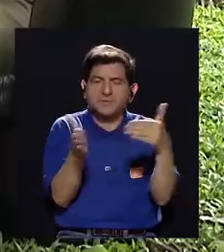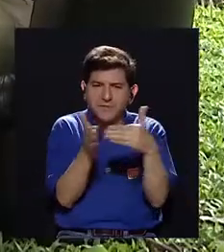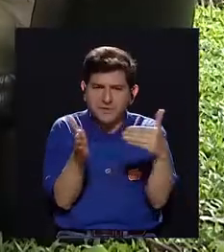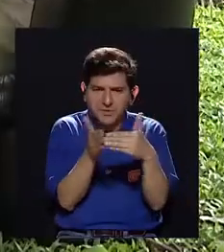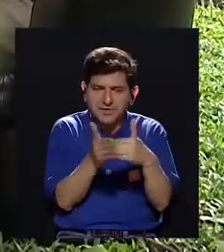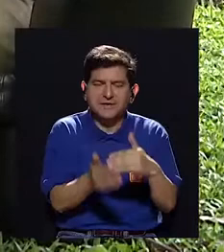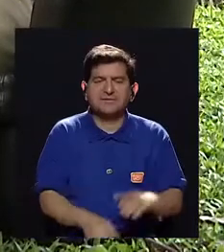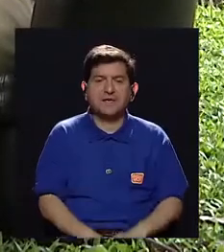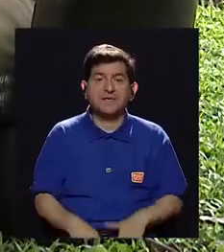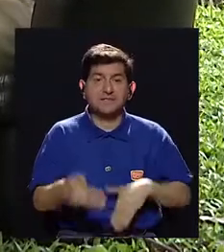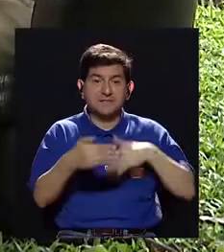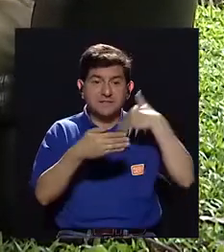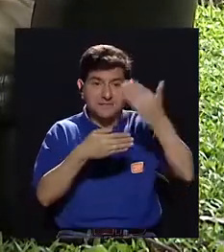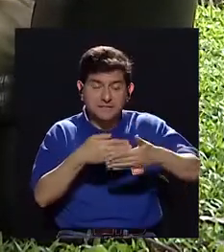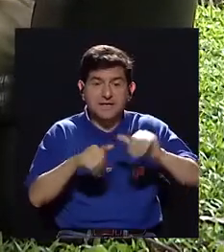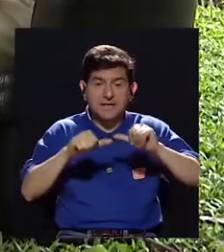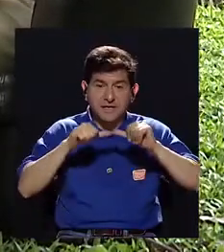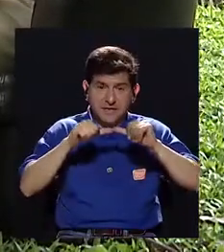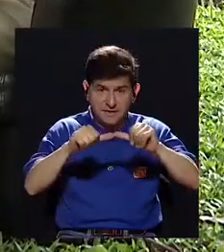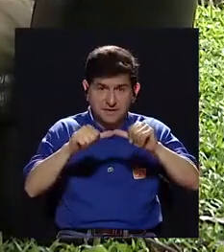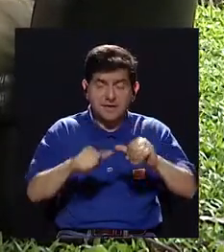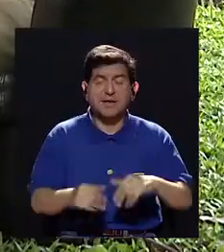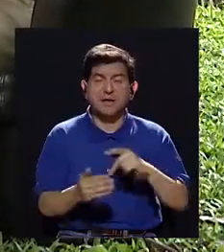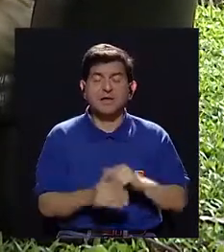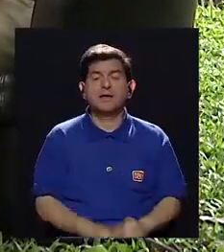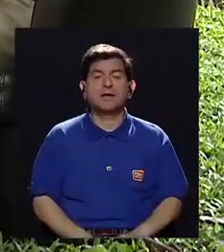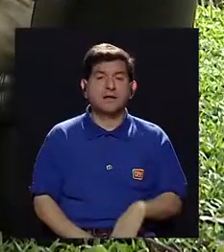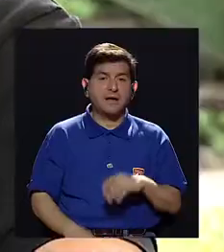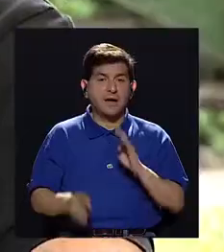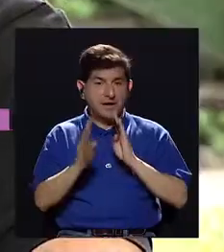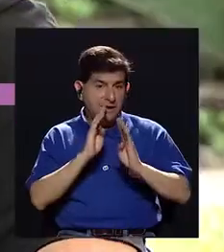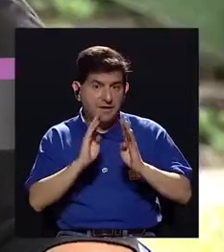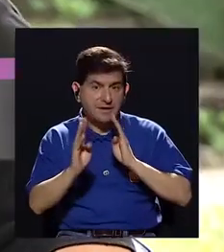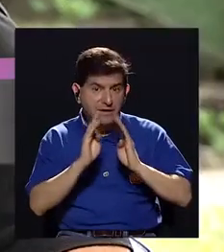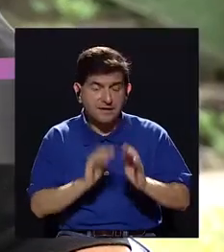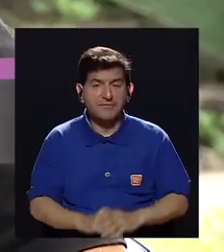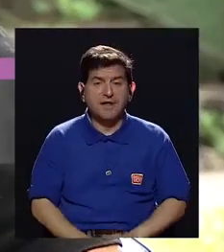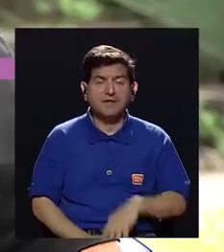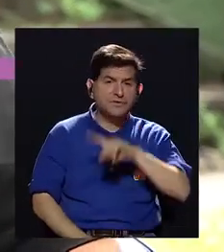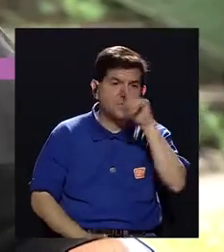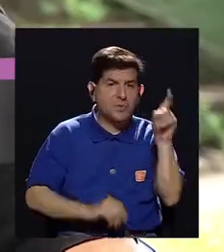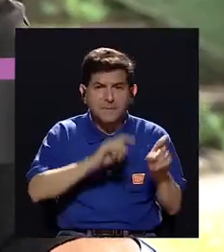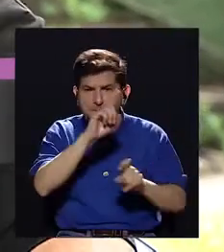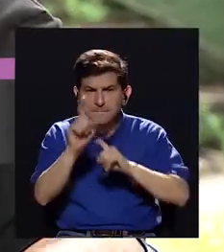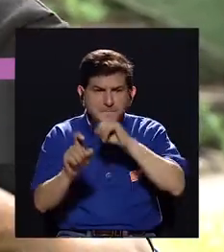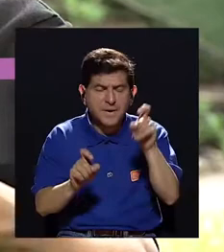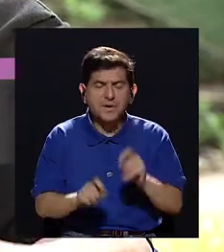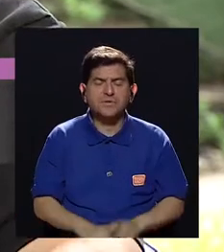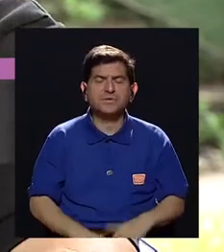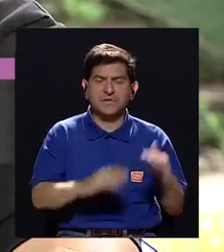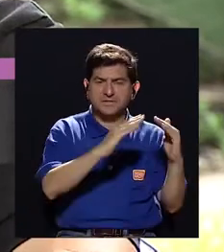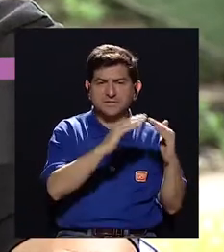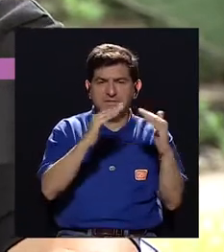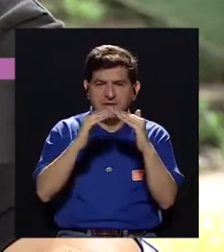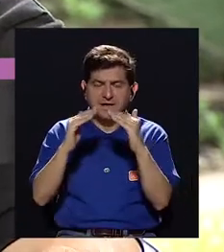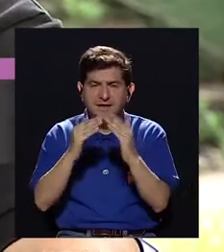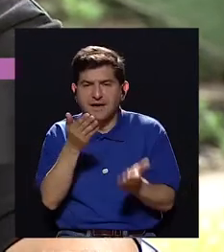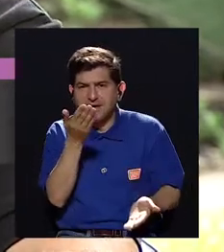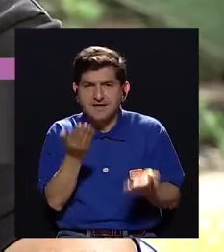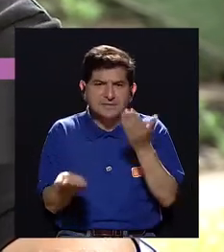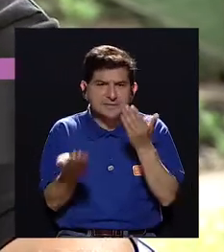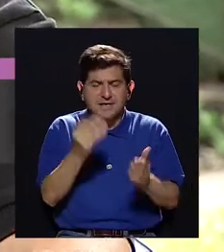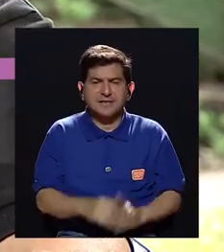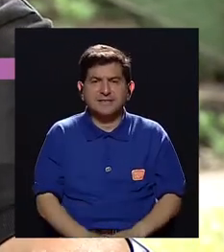en este momento para regresar al tercer bloque del programa y continuar pues con las preguntas que esperamos que en sus hogares pues